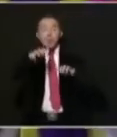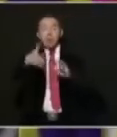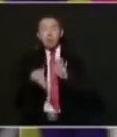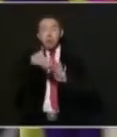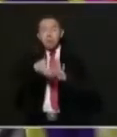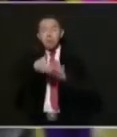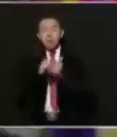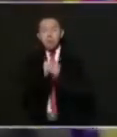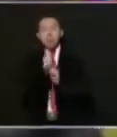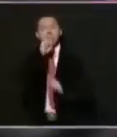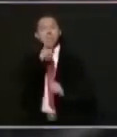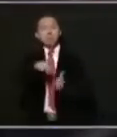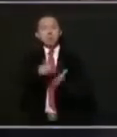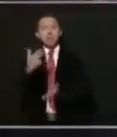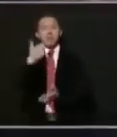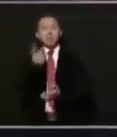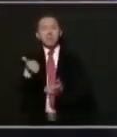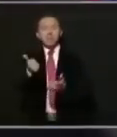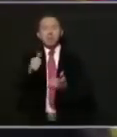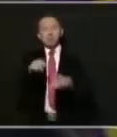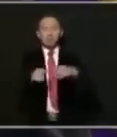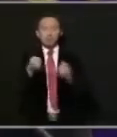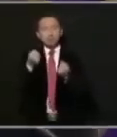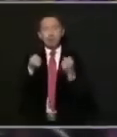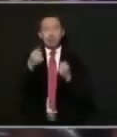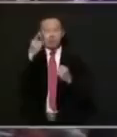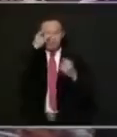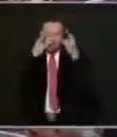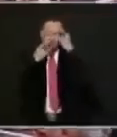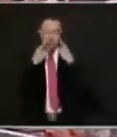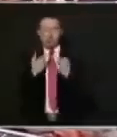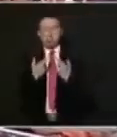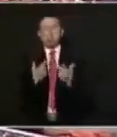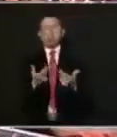terracería. Eso se acabó.